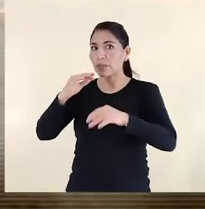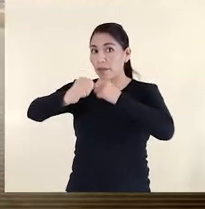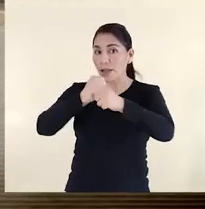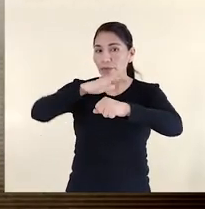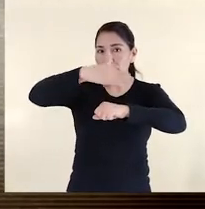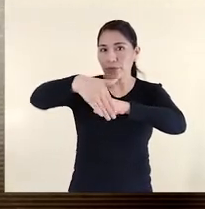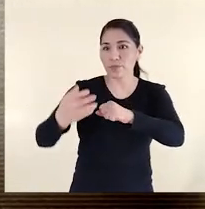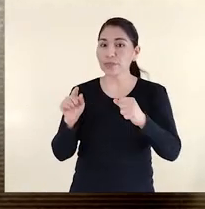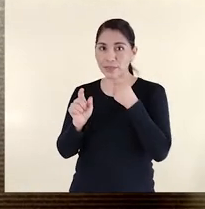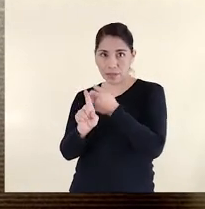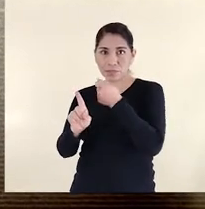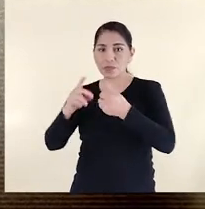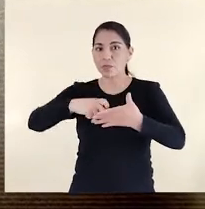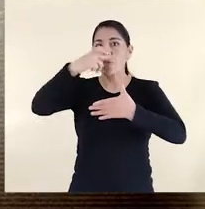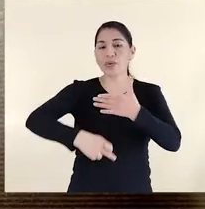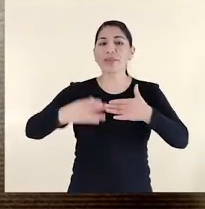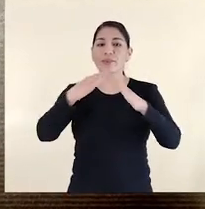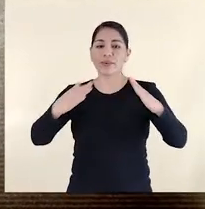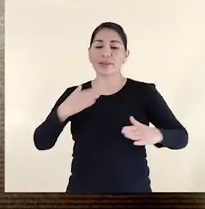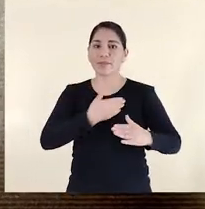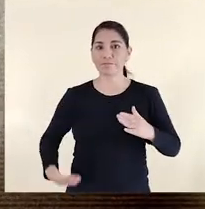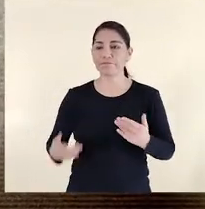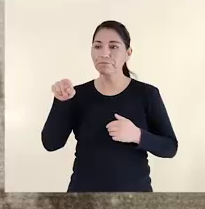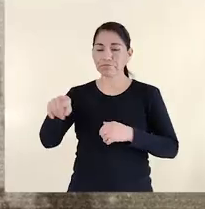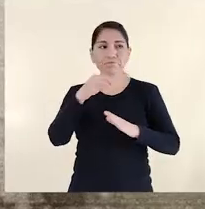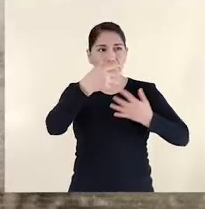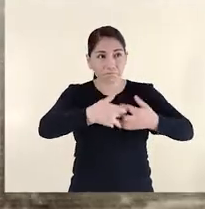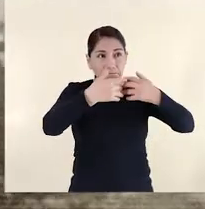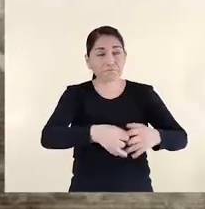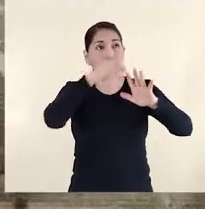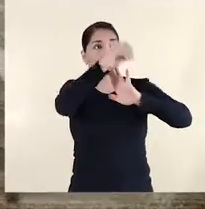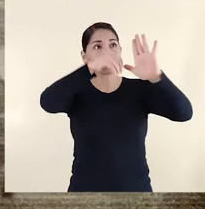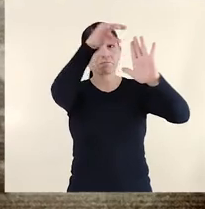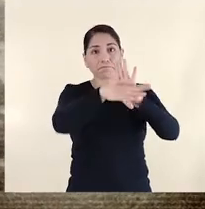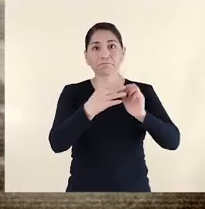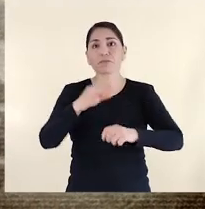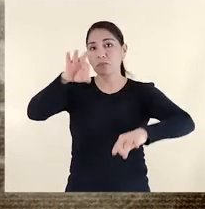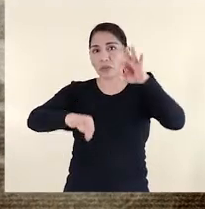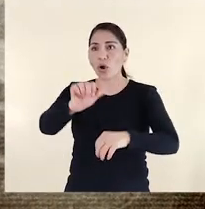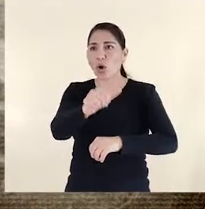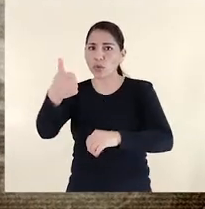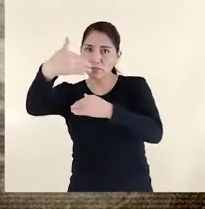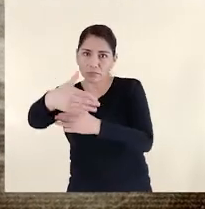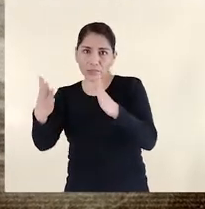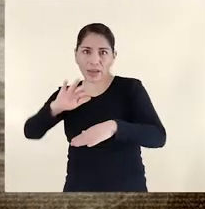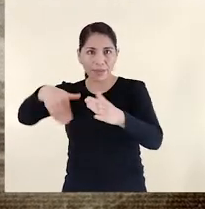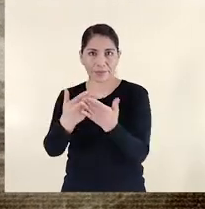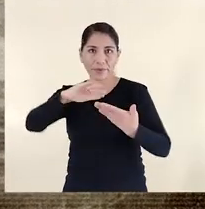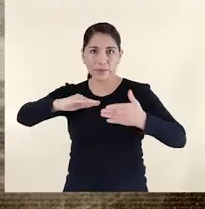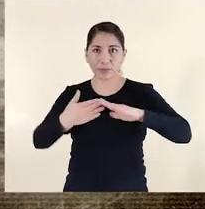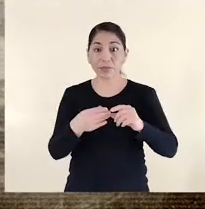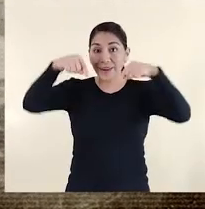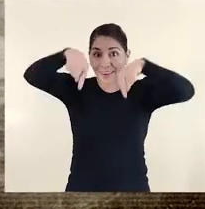encargaría del proyecto del nuevo Palacio de Gobierno y fue un encargo de la empresa de teatros y cinemas limitada quien ya tenía otras salas de cine